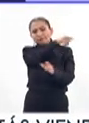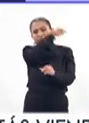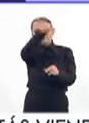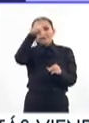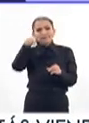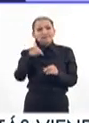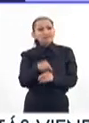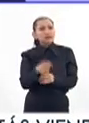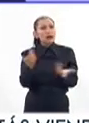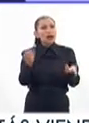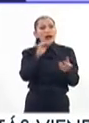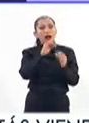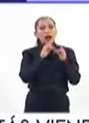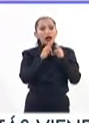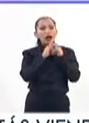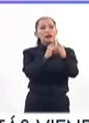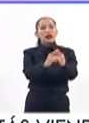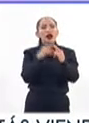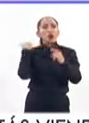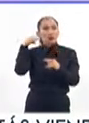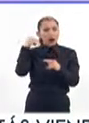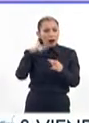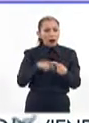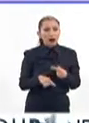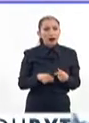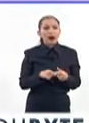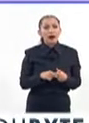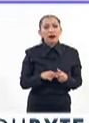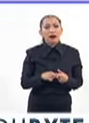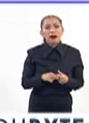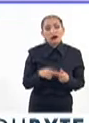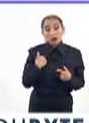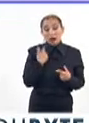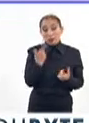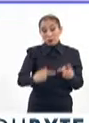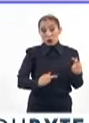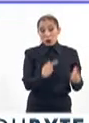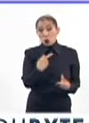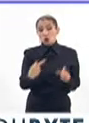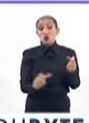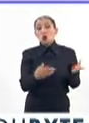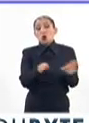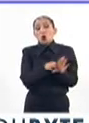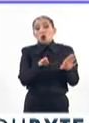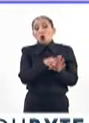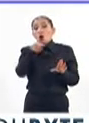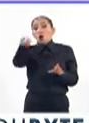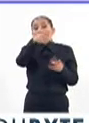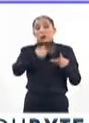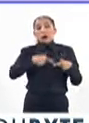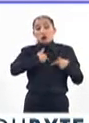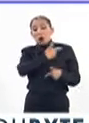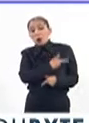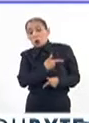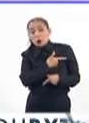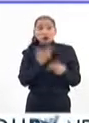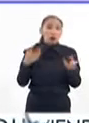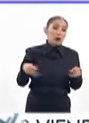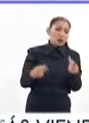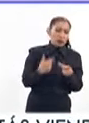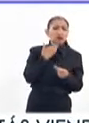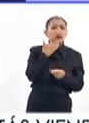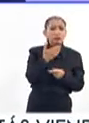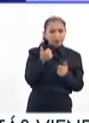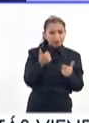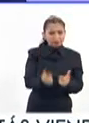ejemplo, en la FIL de Guadalajara y lo que me preguntas de cómo estuvo la aceptación y venta y todo este rollo, la verdad es que